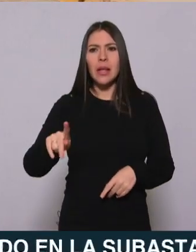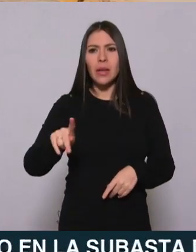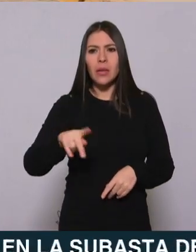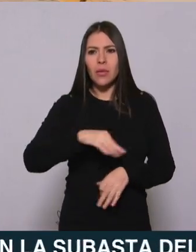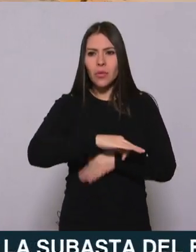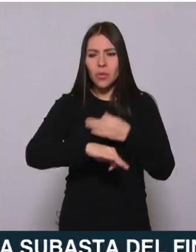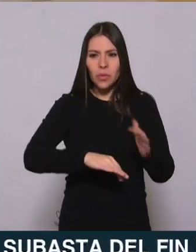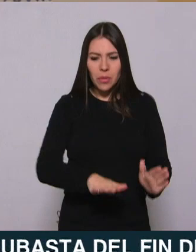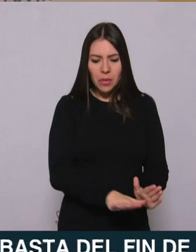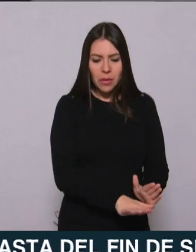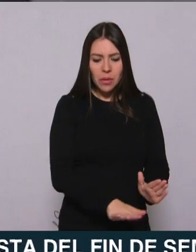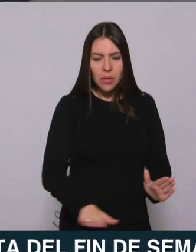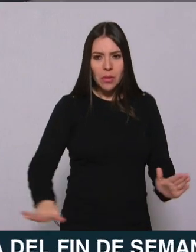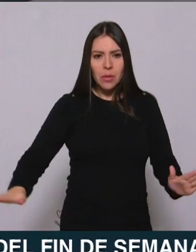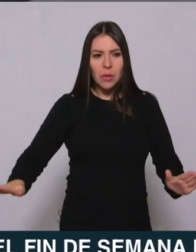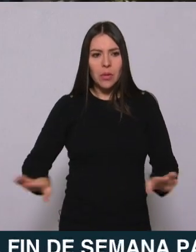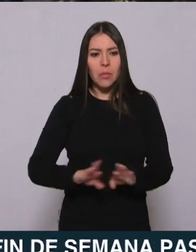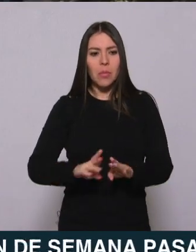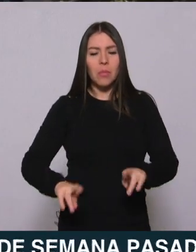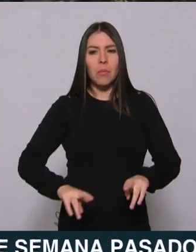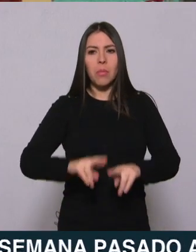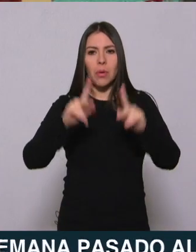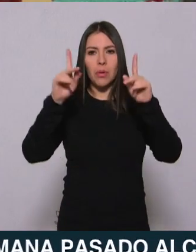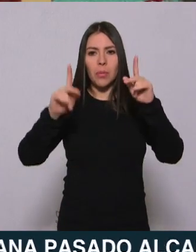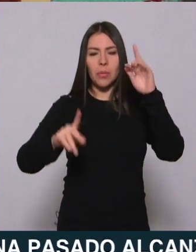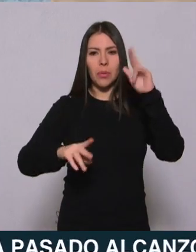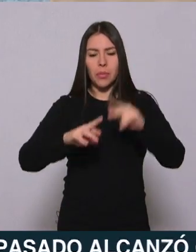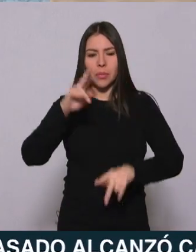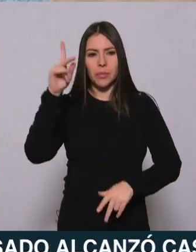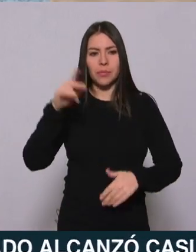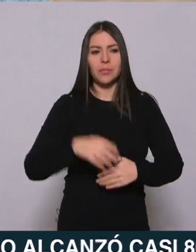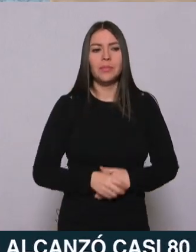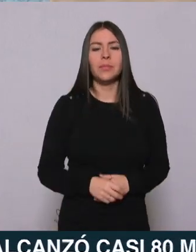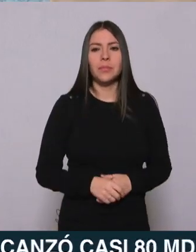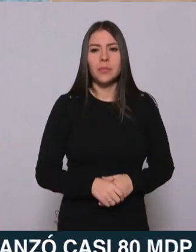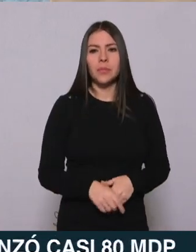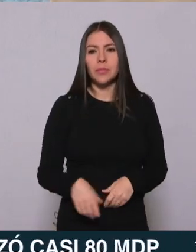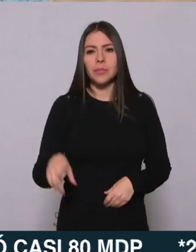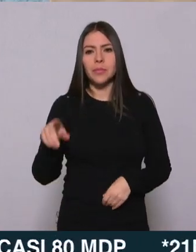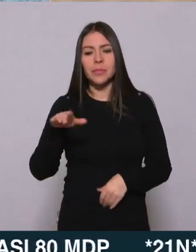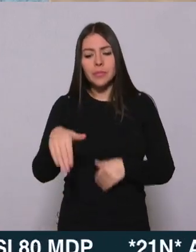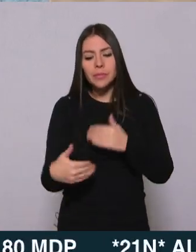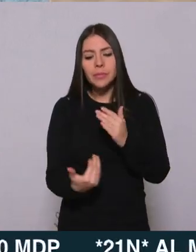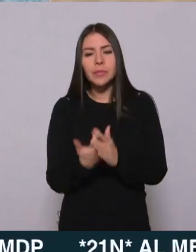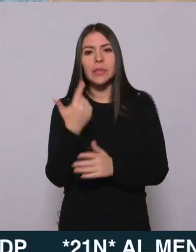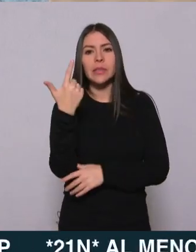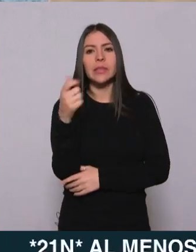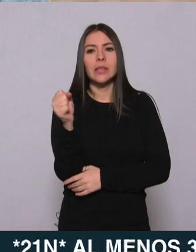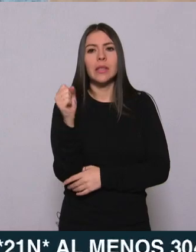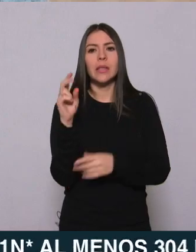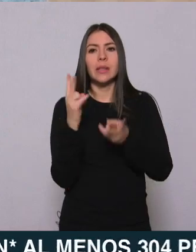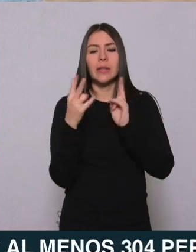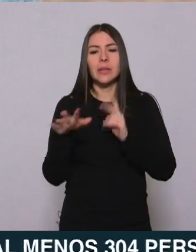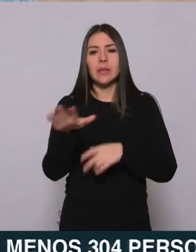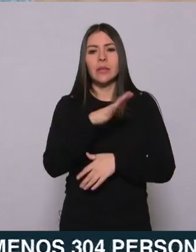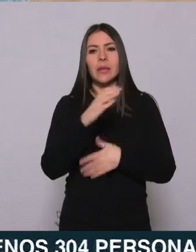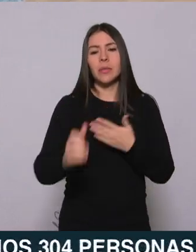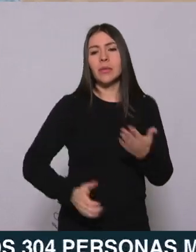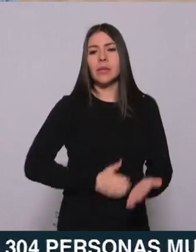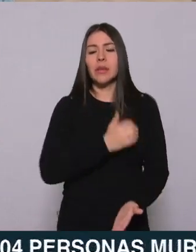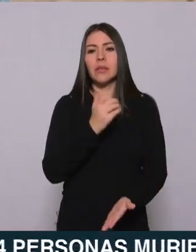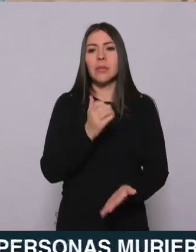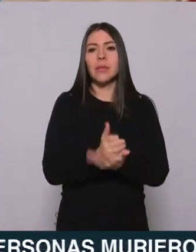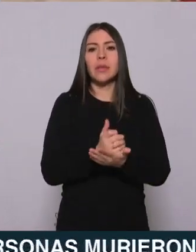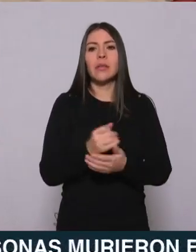que es el piso está volando. La mañana del sábado 7 de septiembre, vecinos de la calle Cedro y Ezequiel Montes en la alcaldía